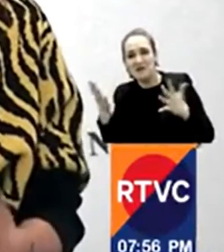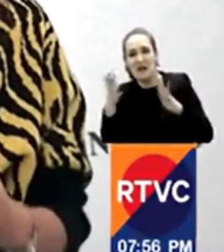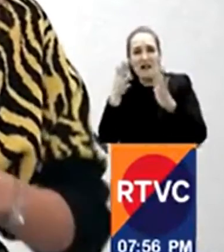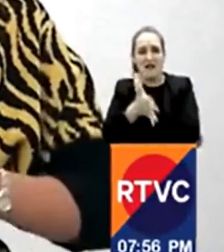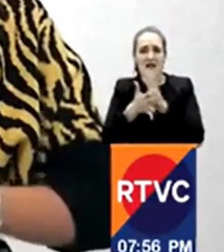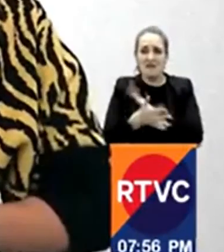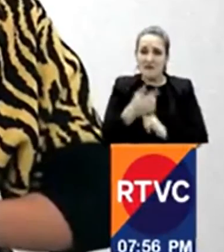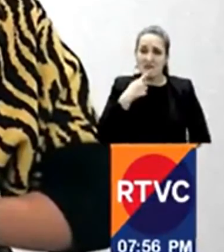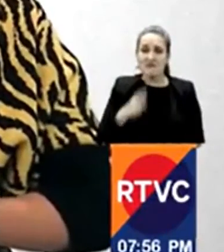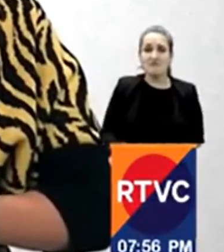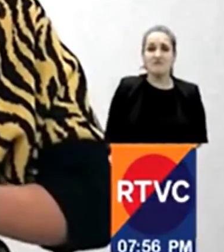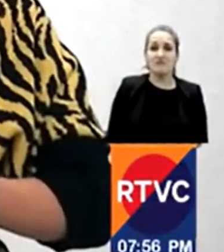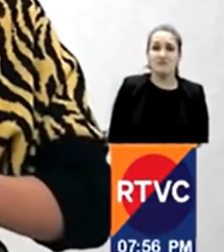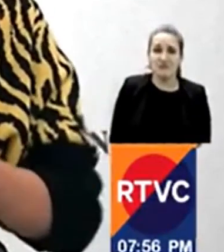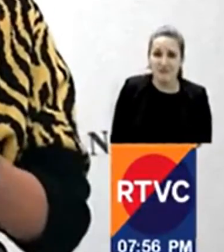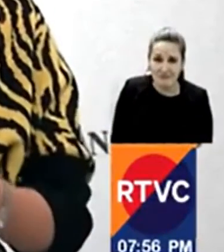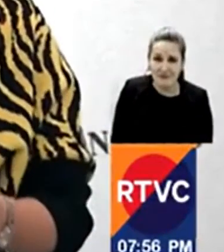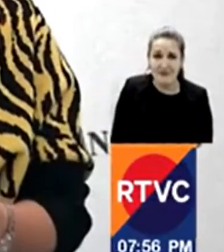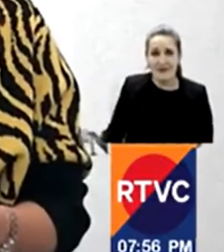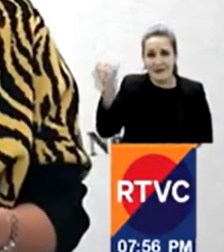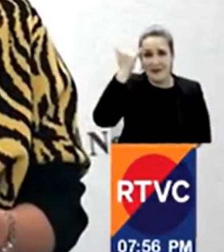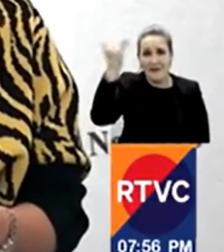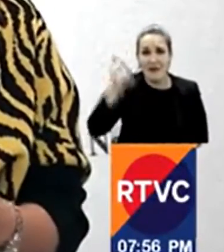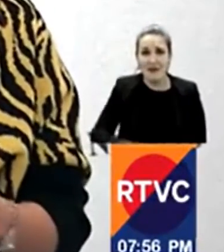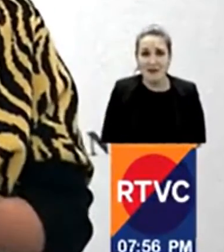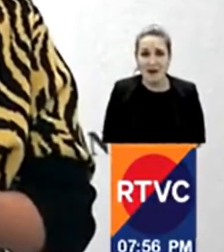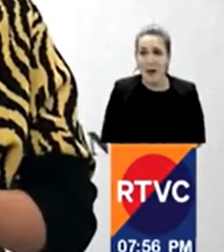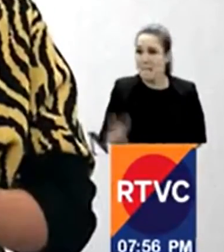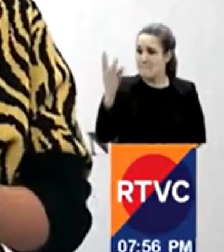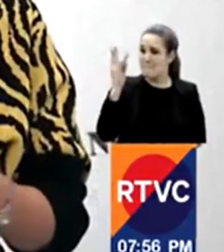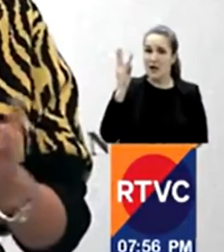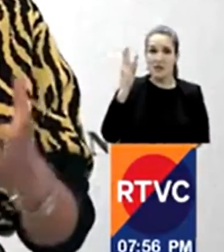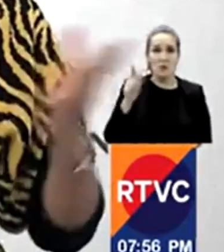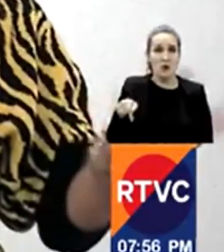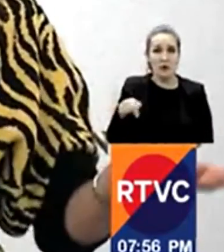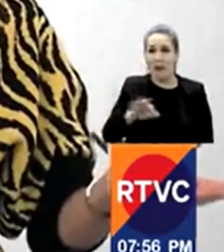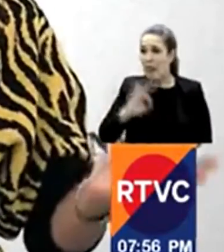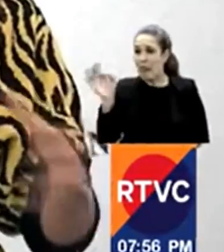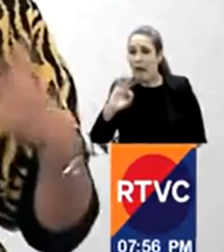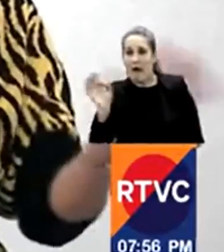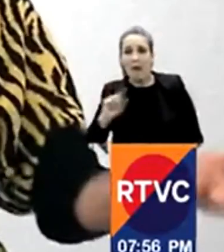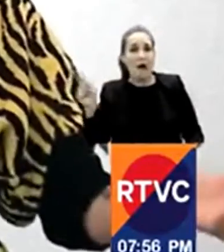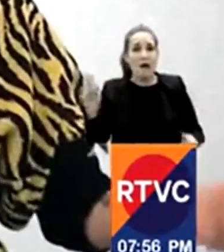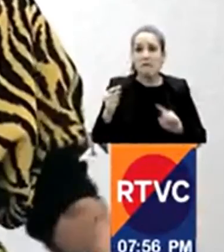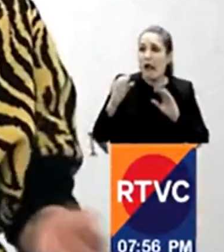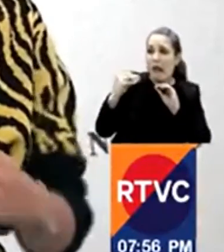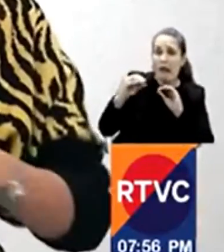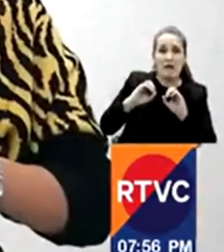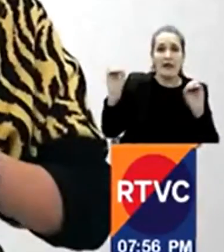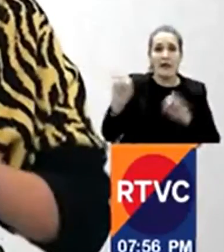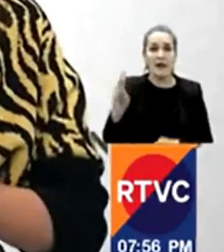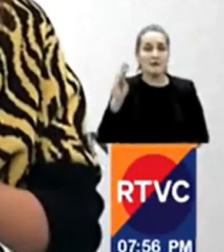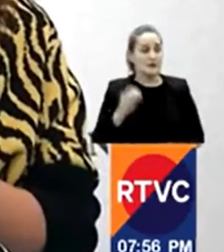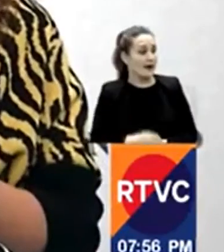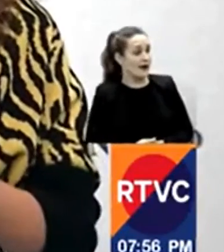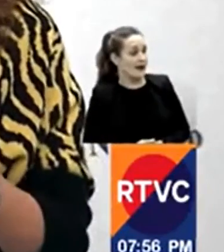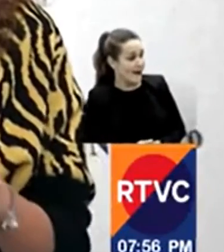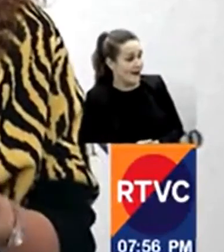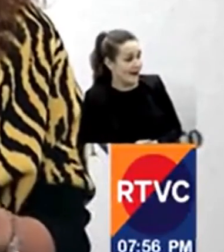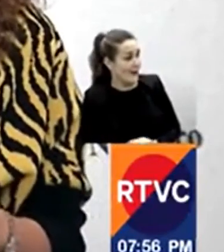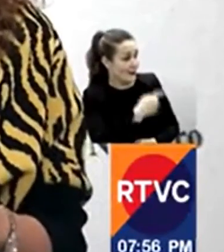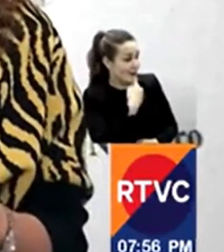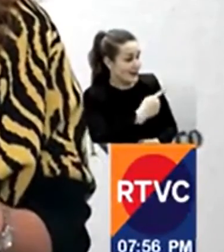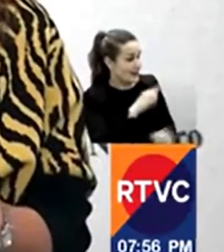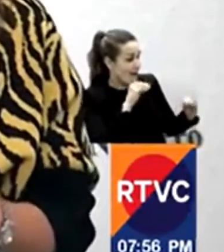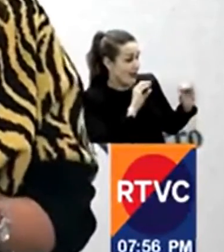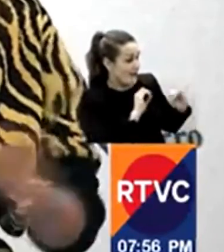dijo, ¿cómo será de duro el matrimonio que ya no se oye ni un trino en esta casa? A lo que el marido, por seguirle el juego, respondió, sí, pero ¿no